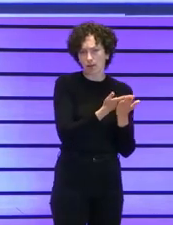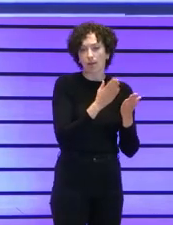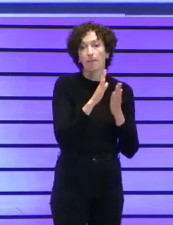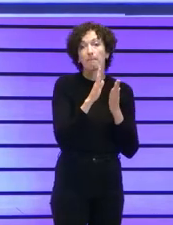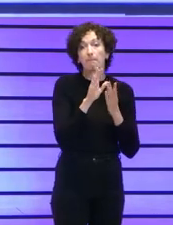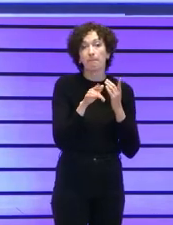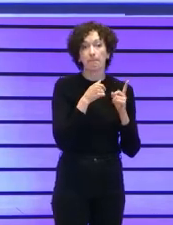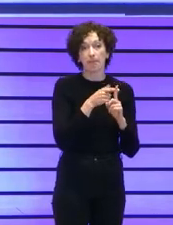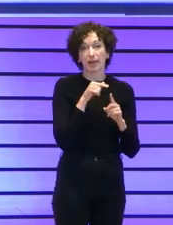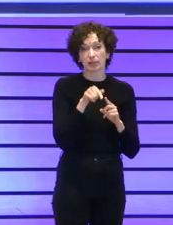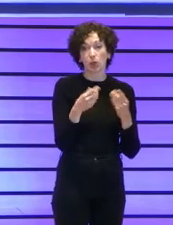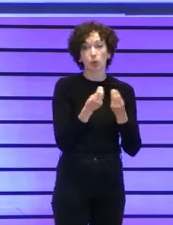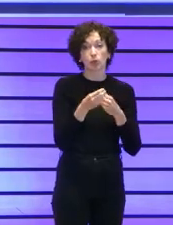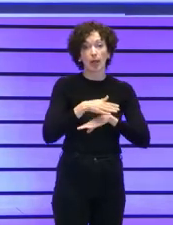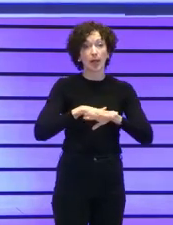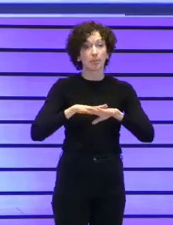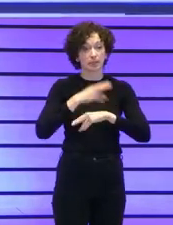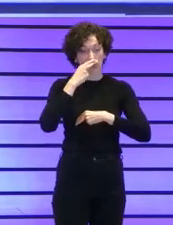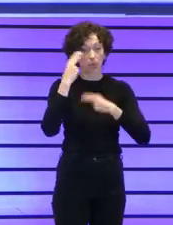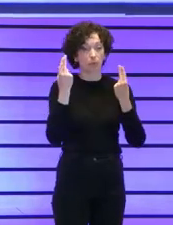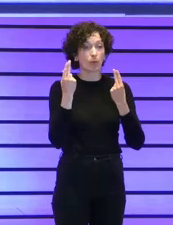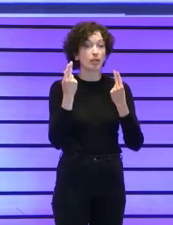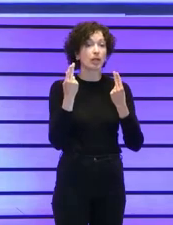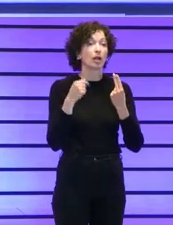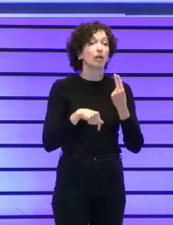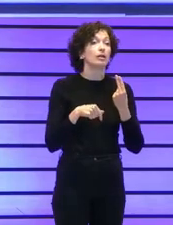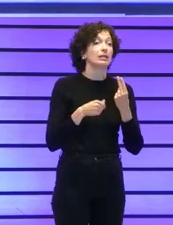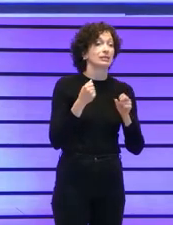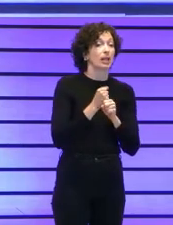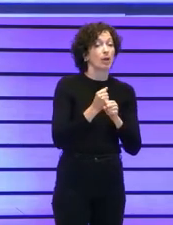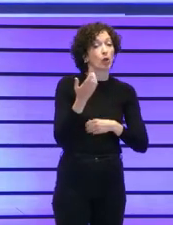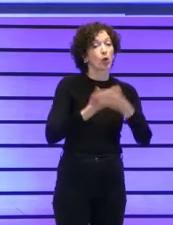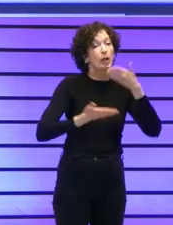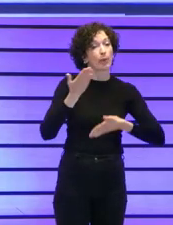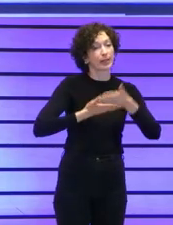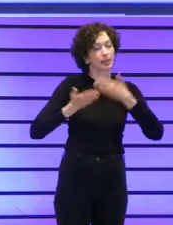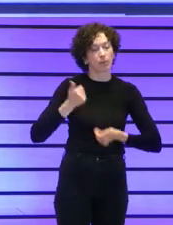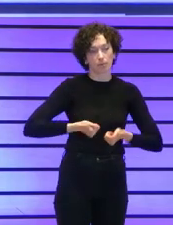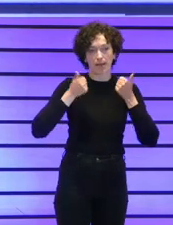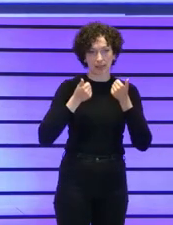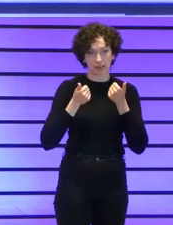trabajo colaborativo con la administración, ¿no? De las otras instituciones, ¿no?